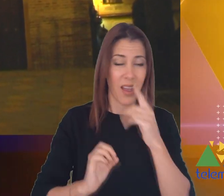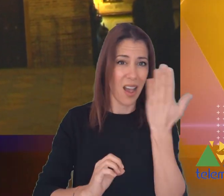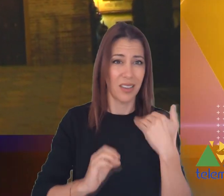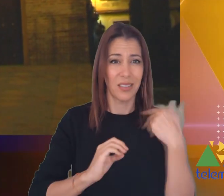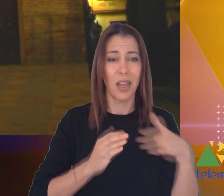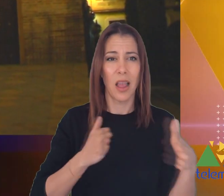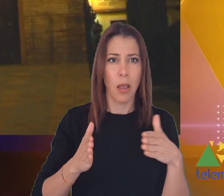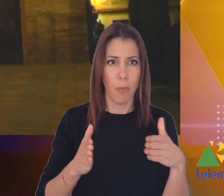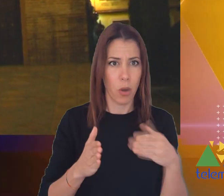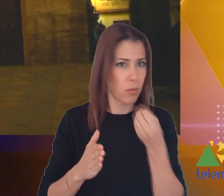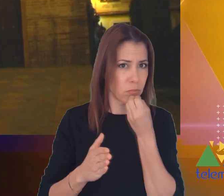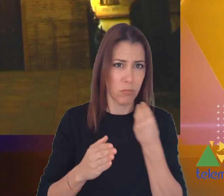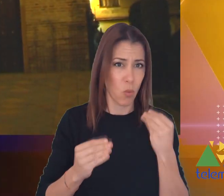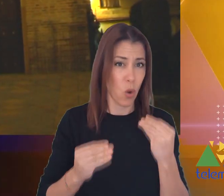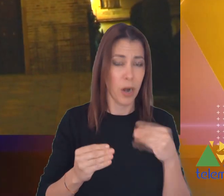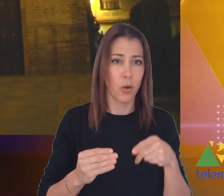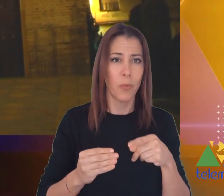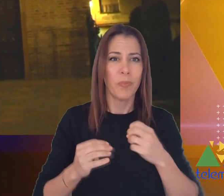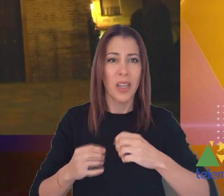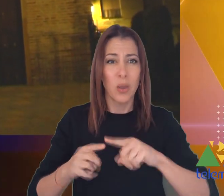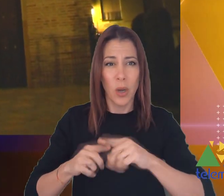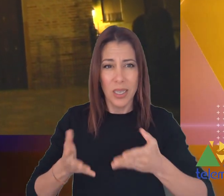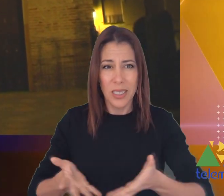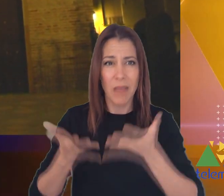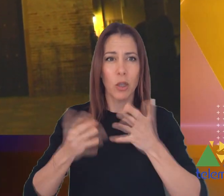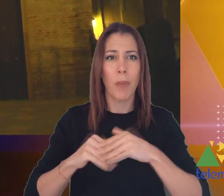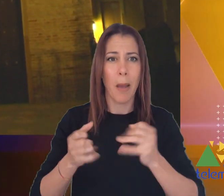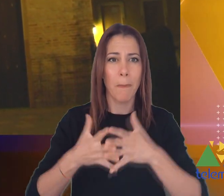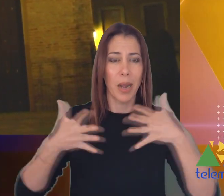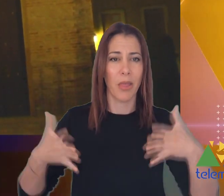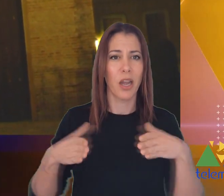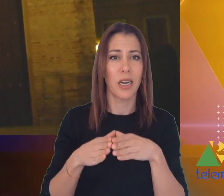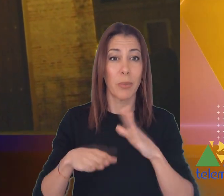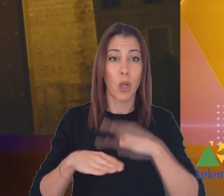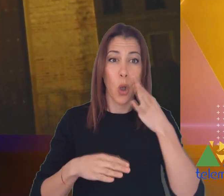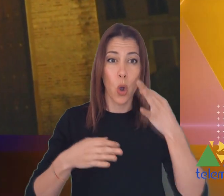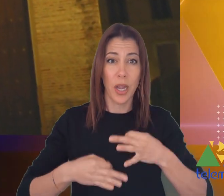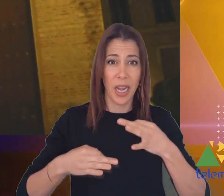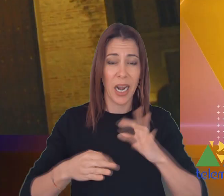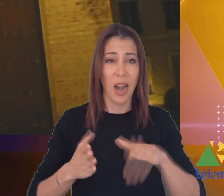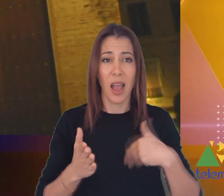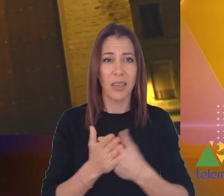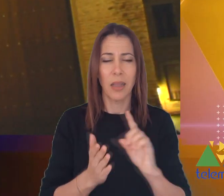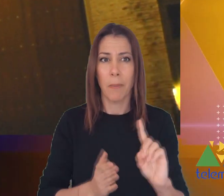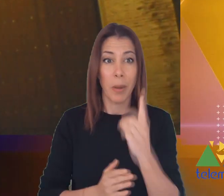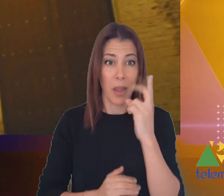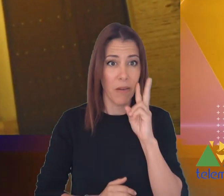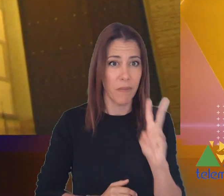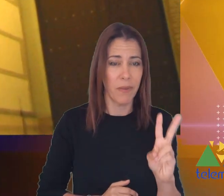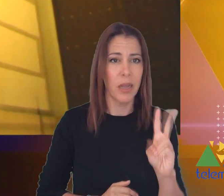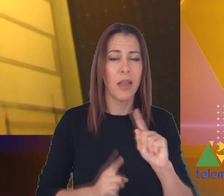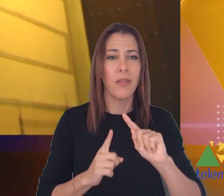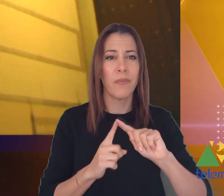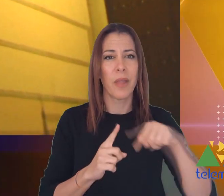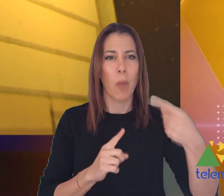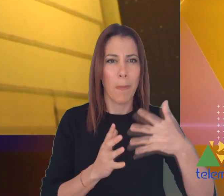grandes arquitectos granadinos, y se levantó para ampliar la iglesia, porque originariamente la iglesia llegaba hasta la primera parte que tenemos aquí y